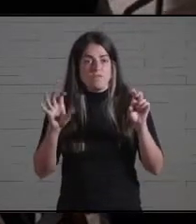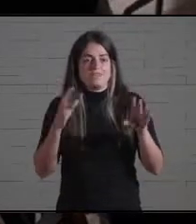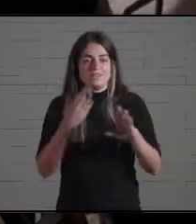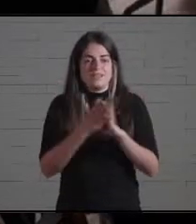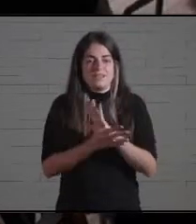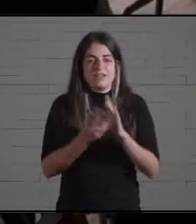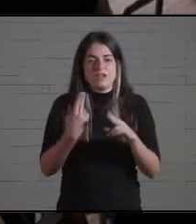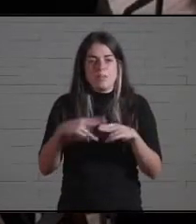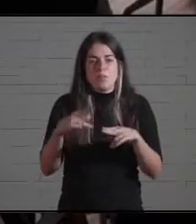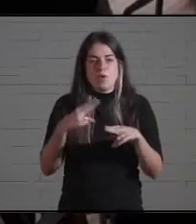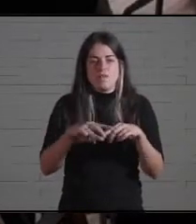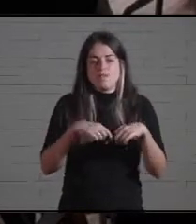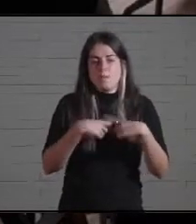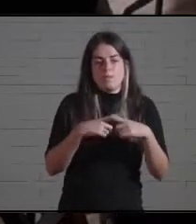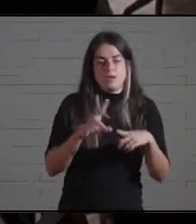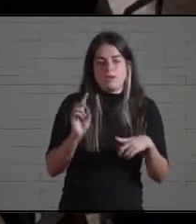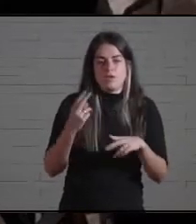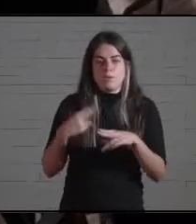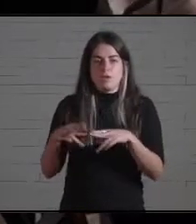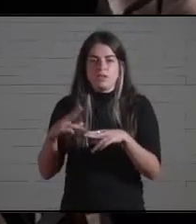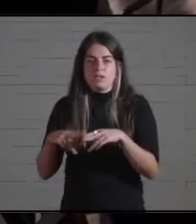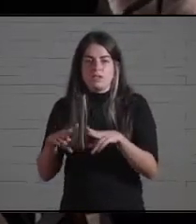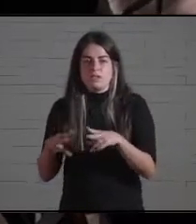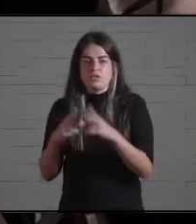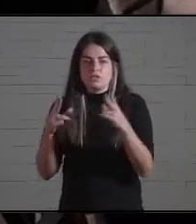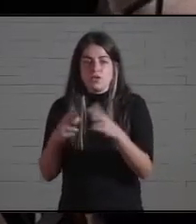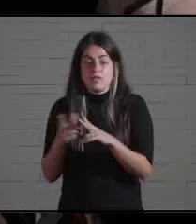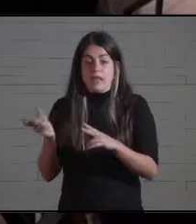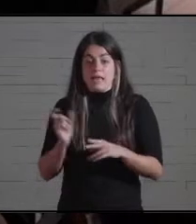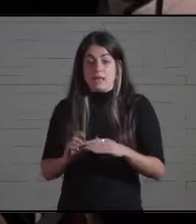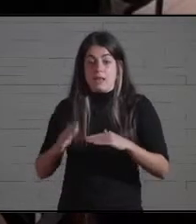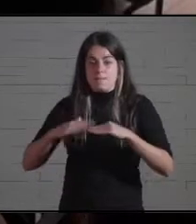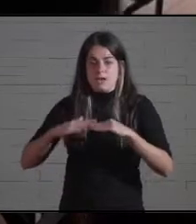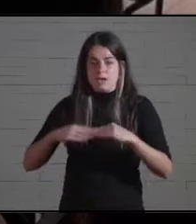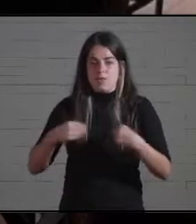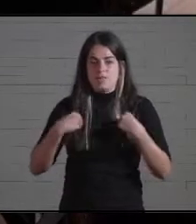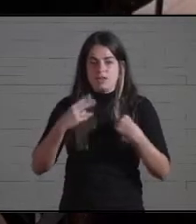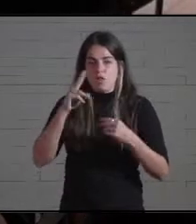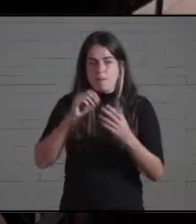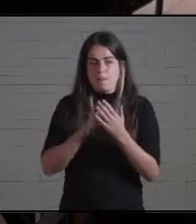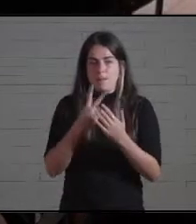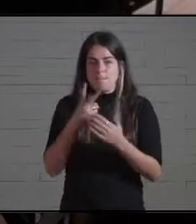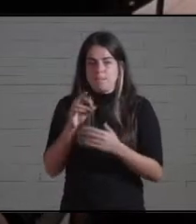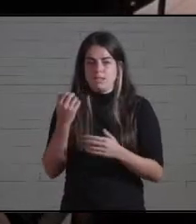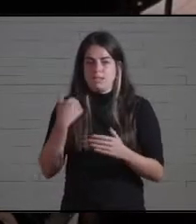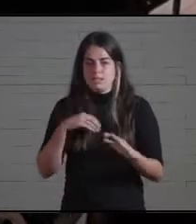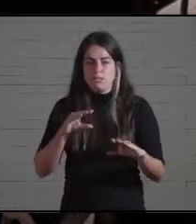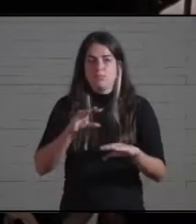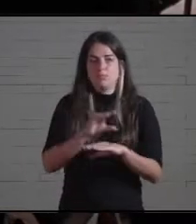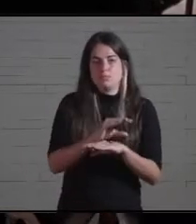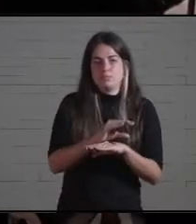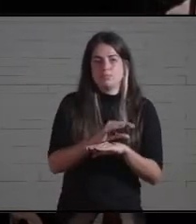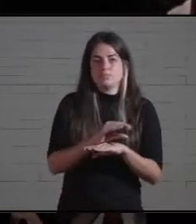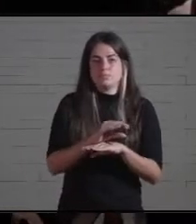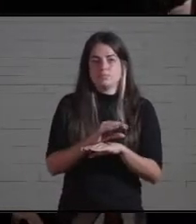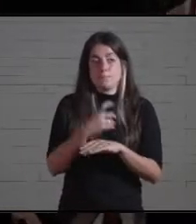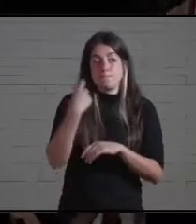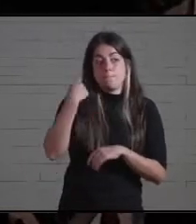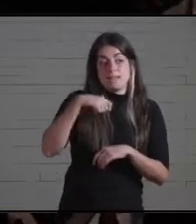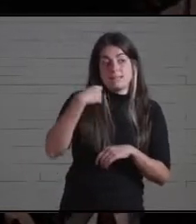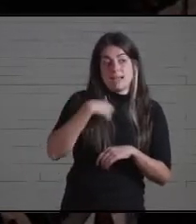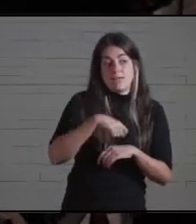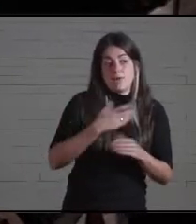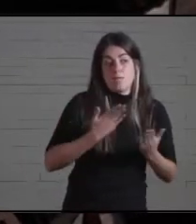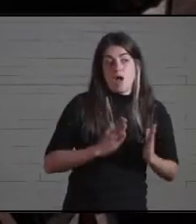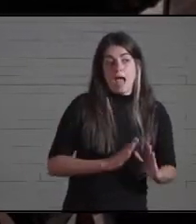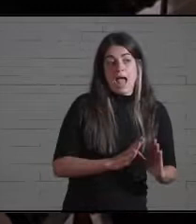es política social, es la introducción del ingreso mínimo vital en 2020, que hace que desaparezca la prestación por hija o